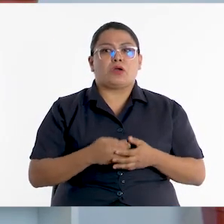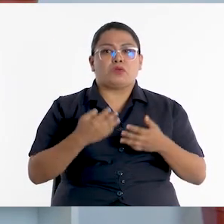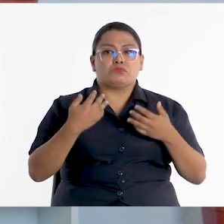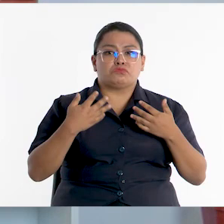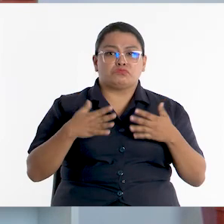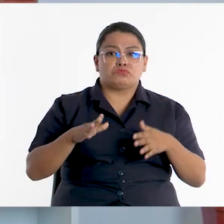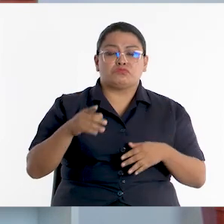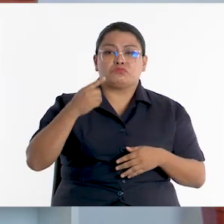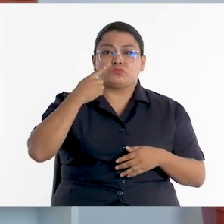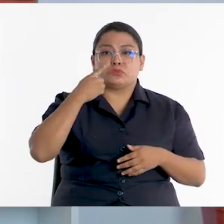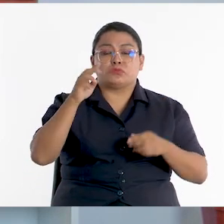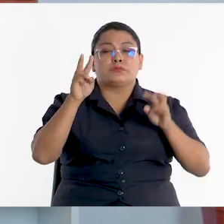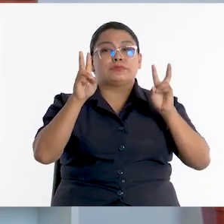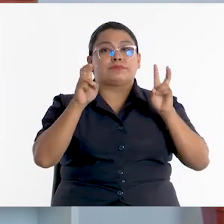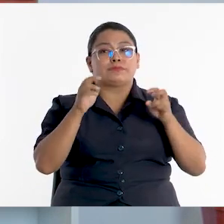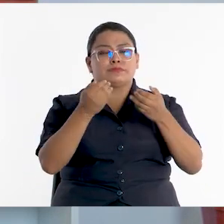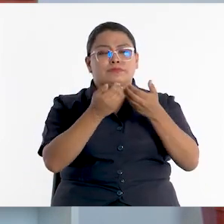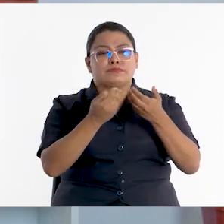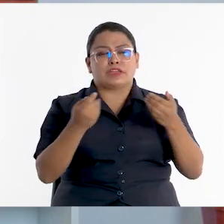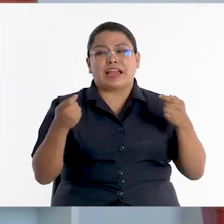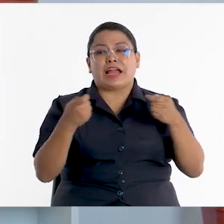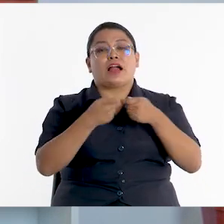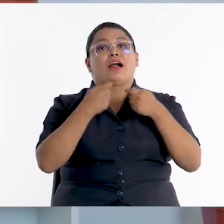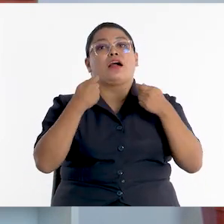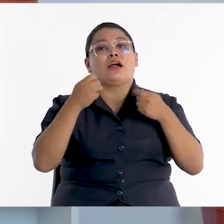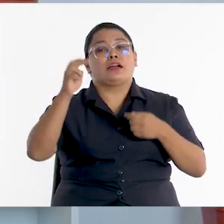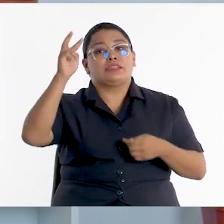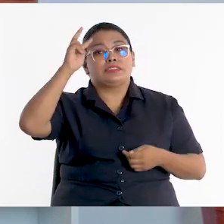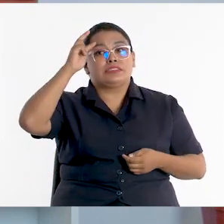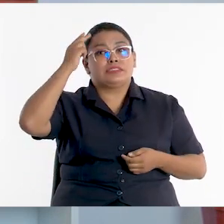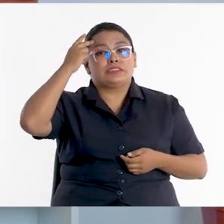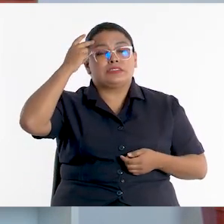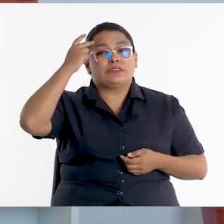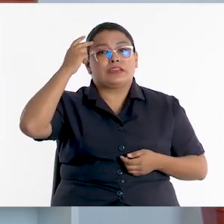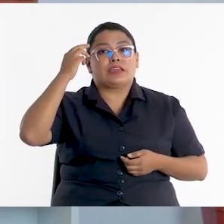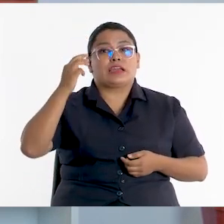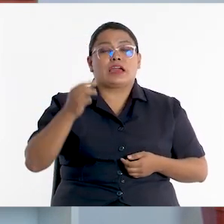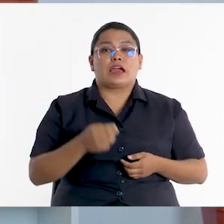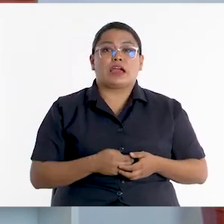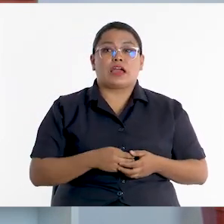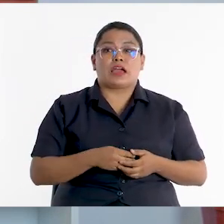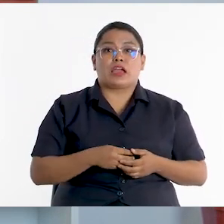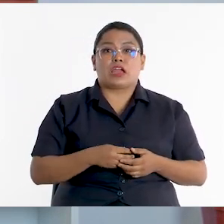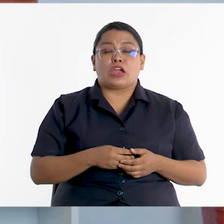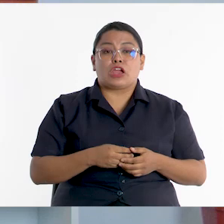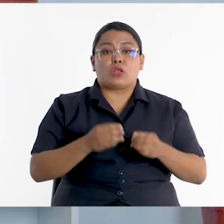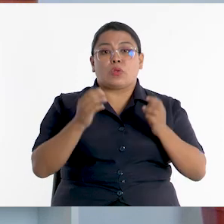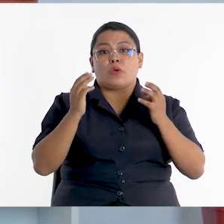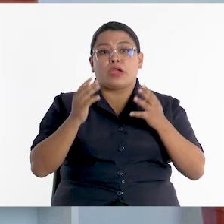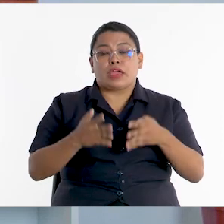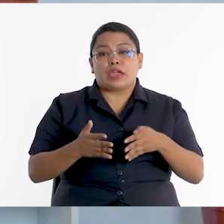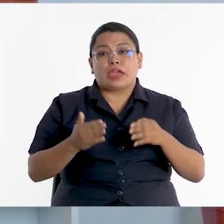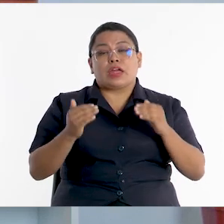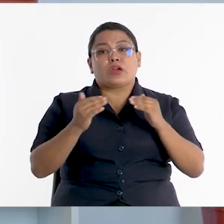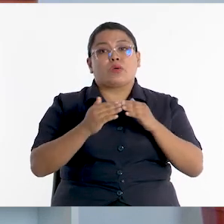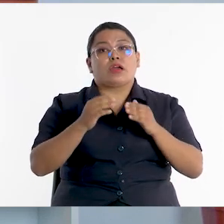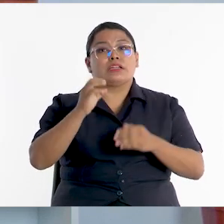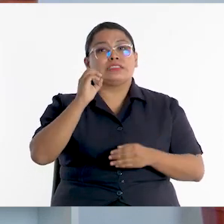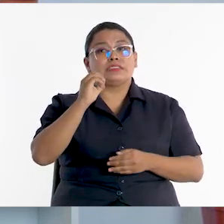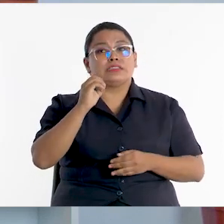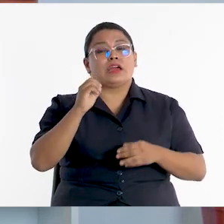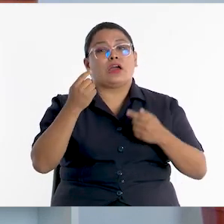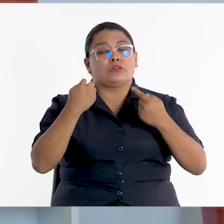Hasta el momento hemos hablado de divisiones exactas, es decir, cuando el residuo es igual a 0.